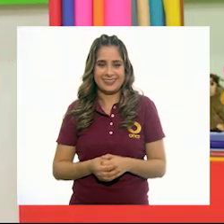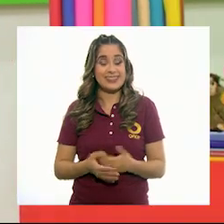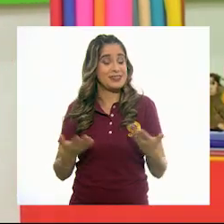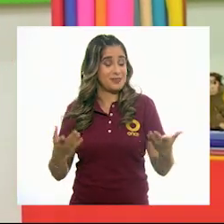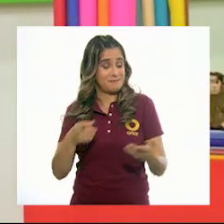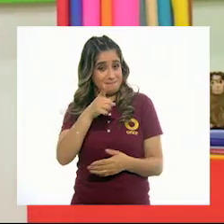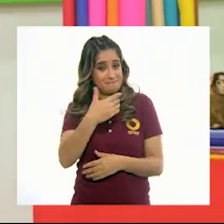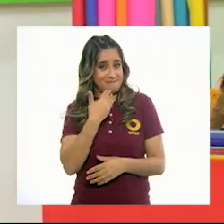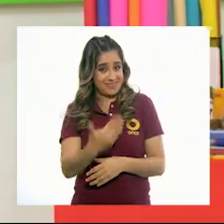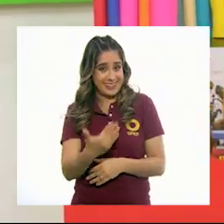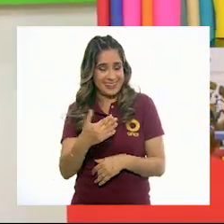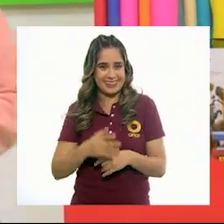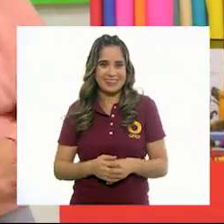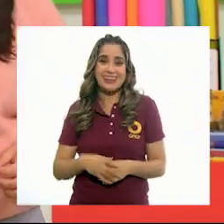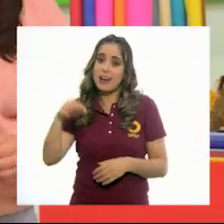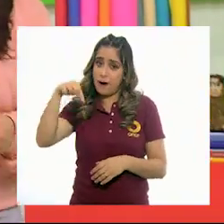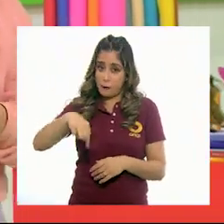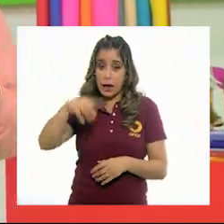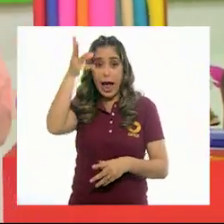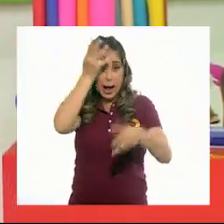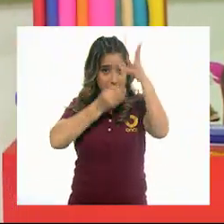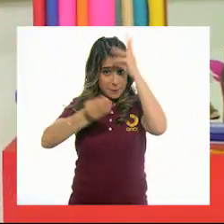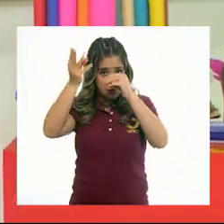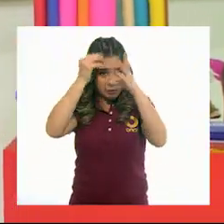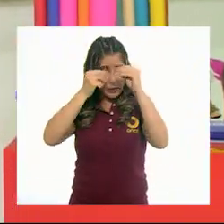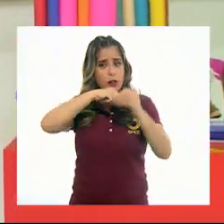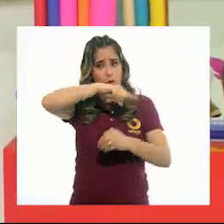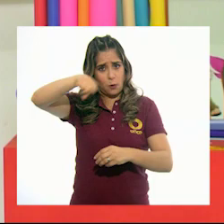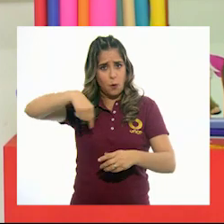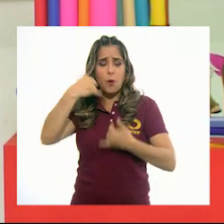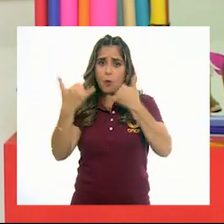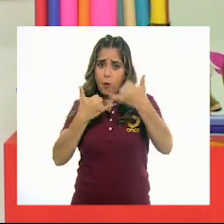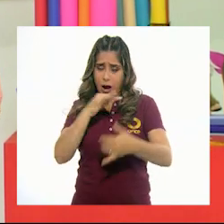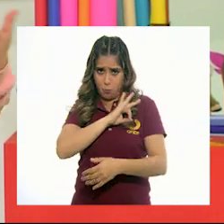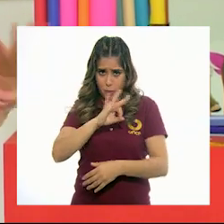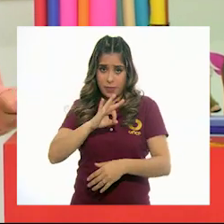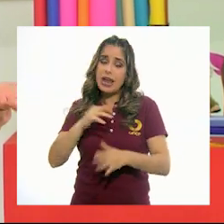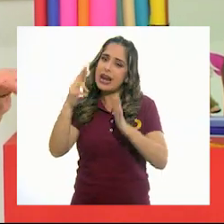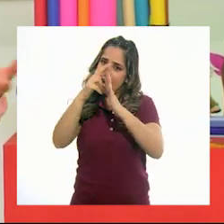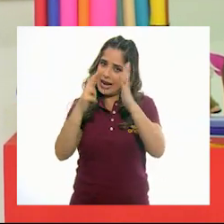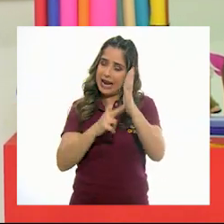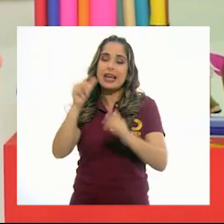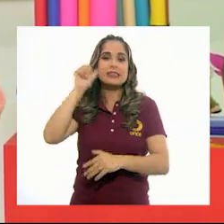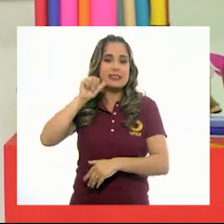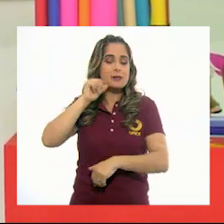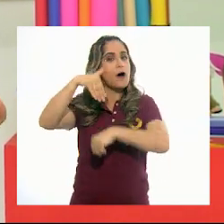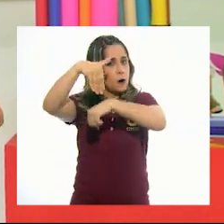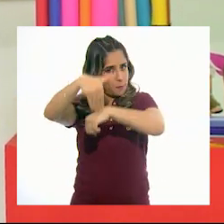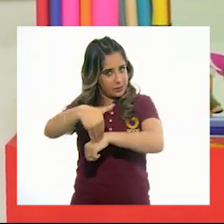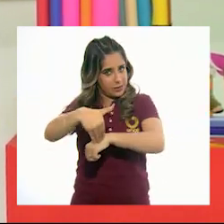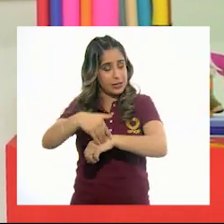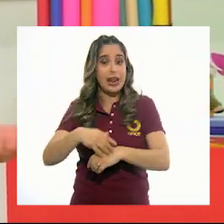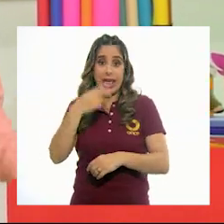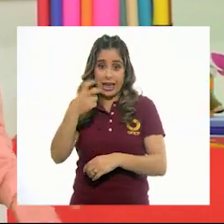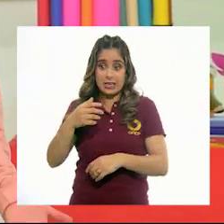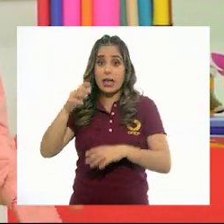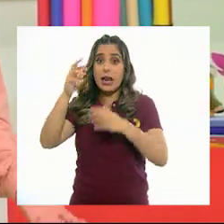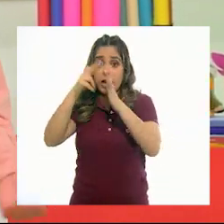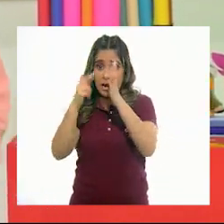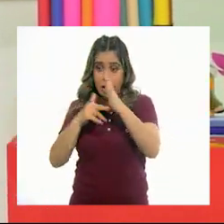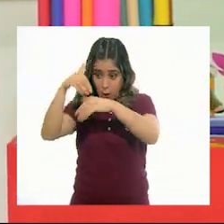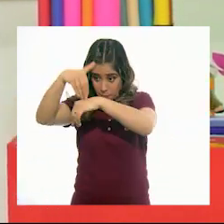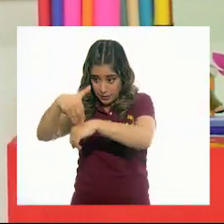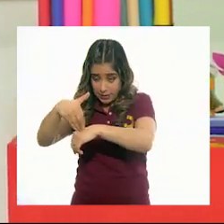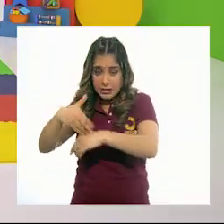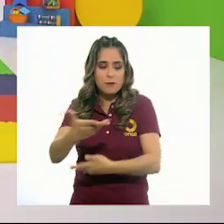Bien hecho. Hoy aprendimos que podemos jugar siguiendo las reglas y de esta manera evitamos accidentes y convivimos mejor